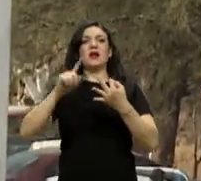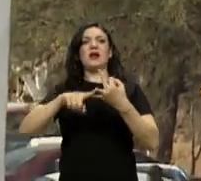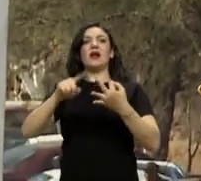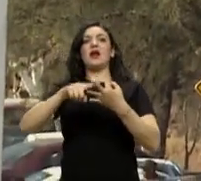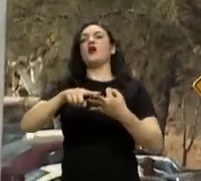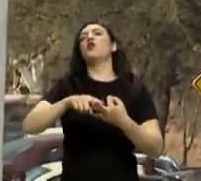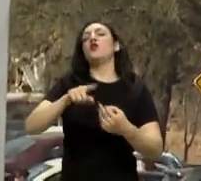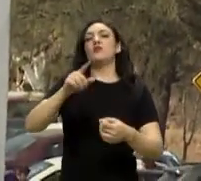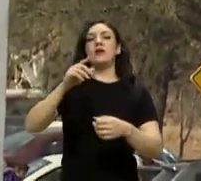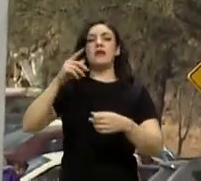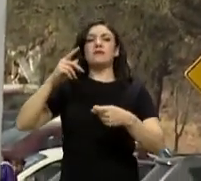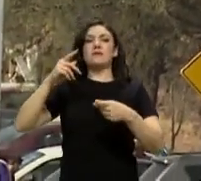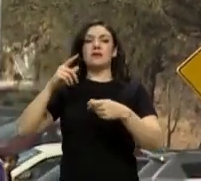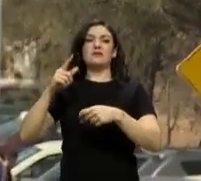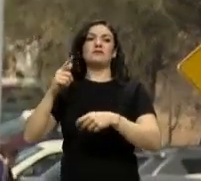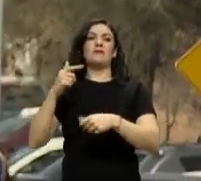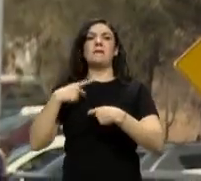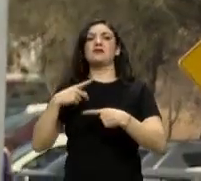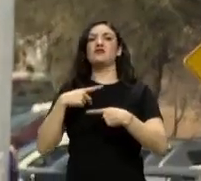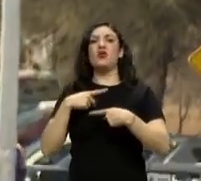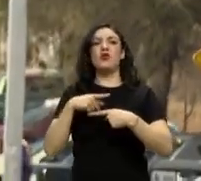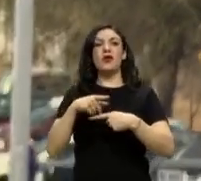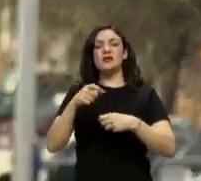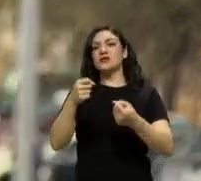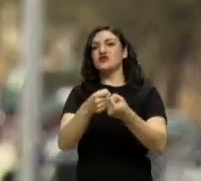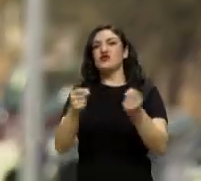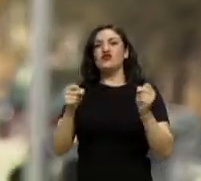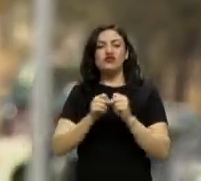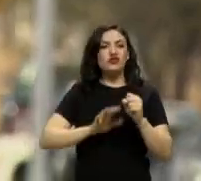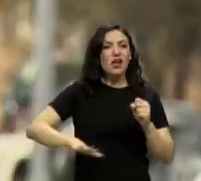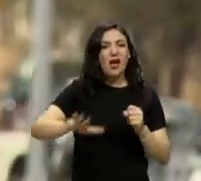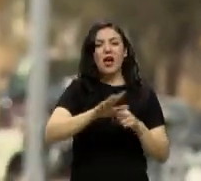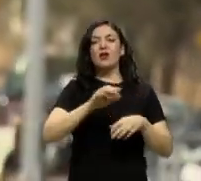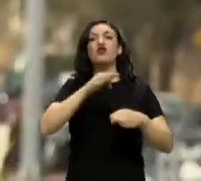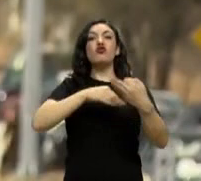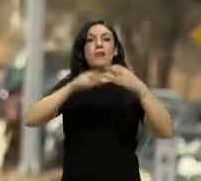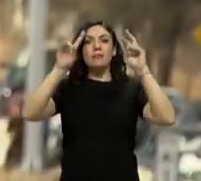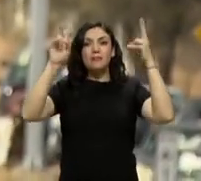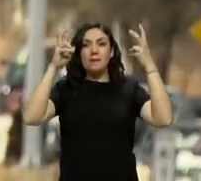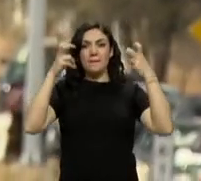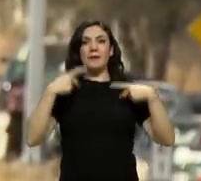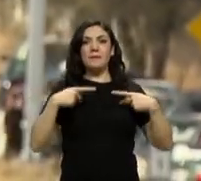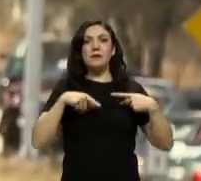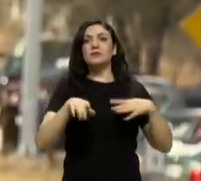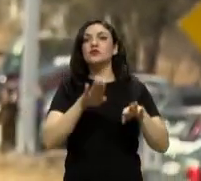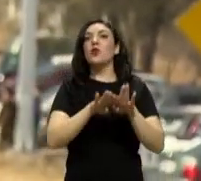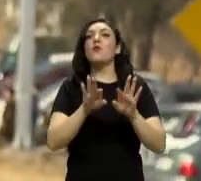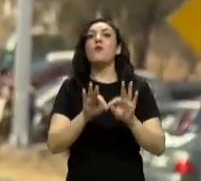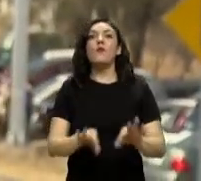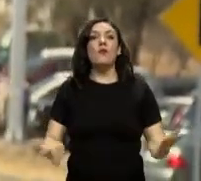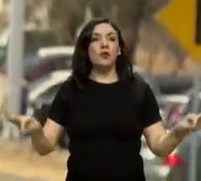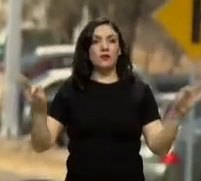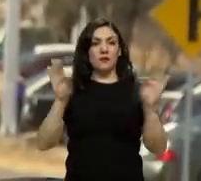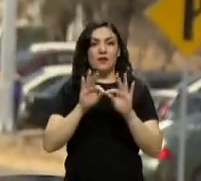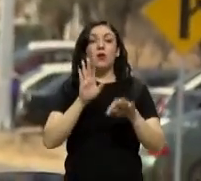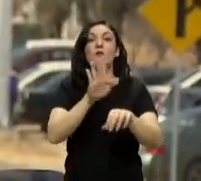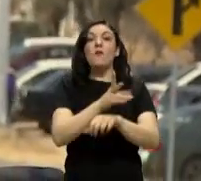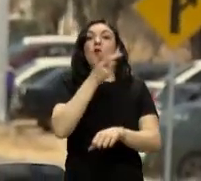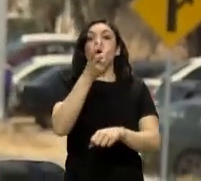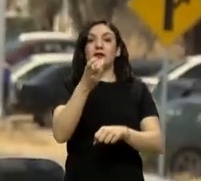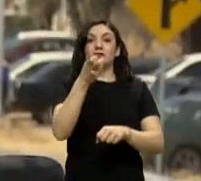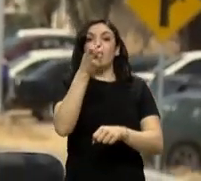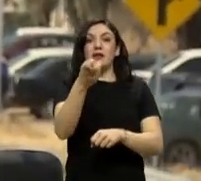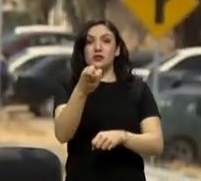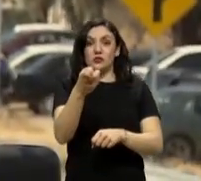los legisladores legisladores la sociedad el tema de la seguridad es un tema multifactorial y por eso